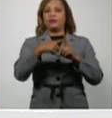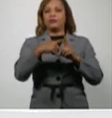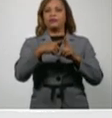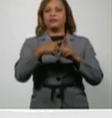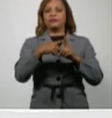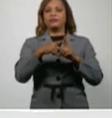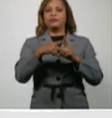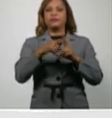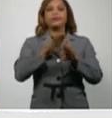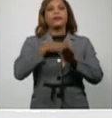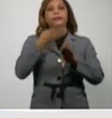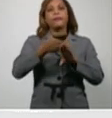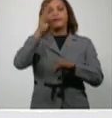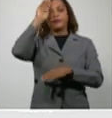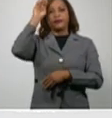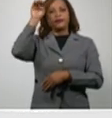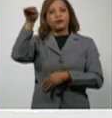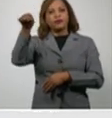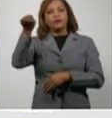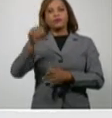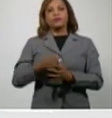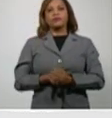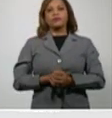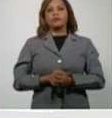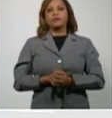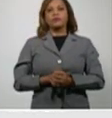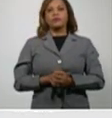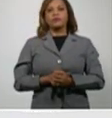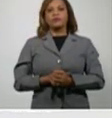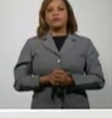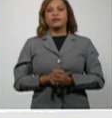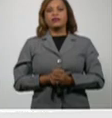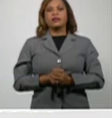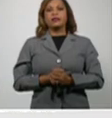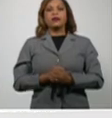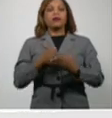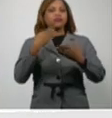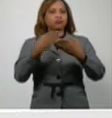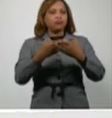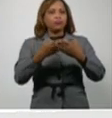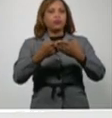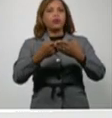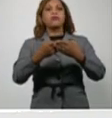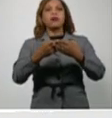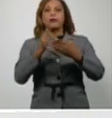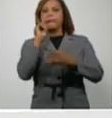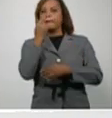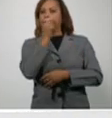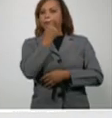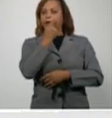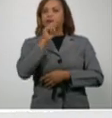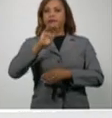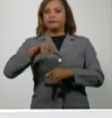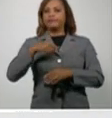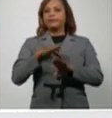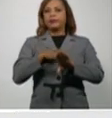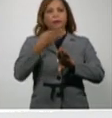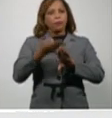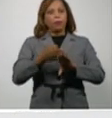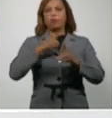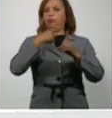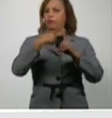ingresó, se corroboró mediante el PCR y tuvo